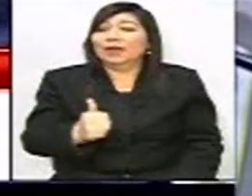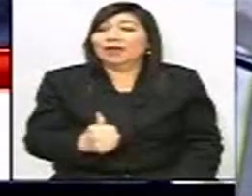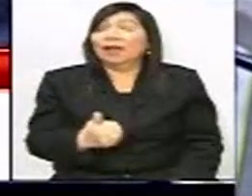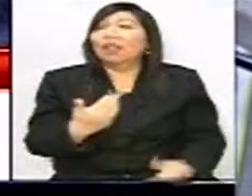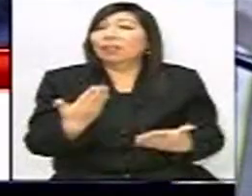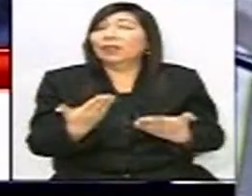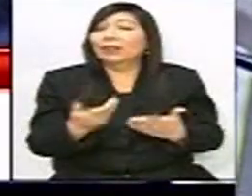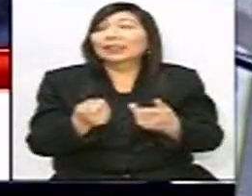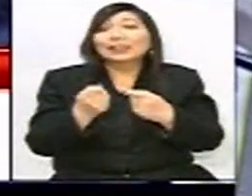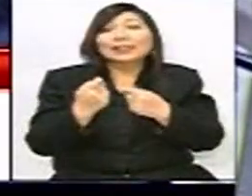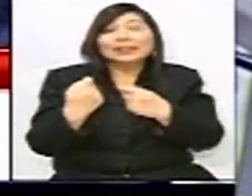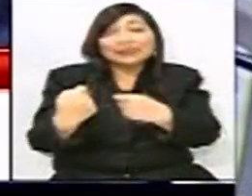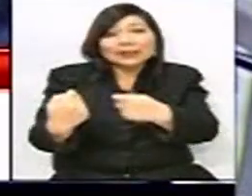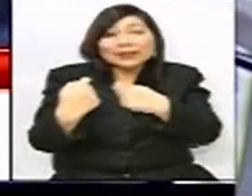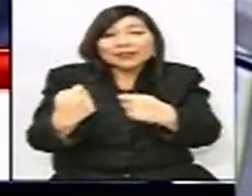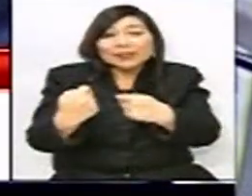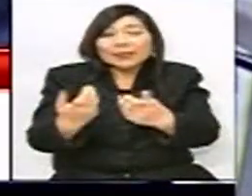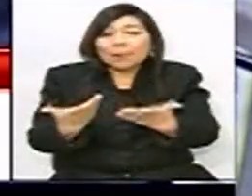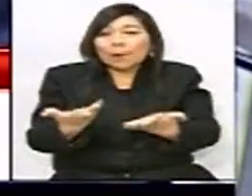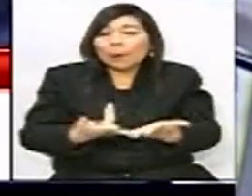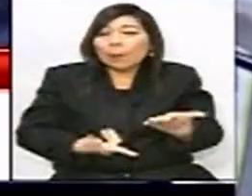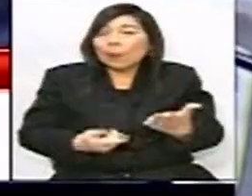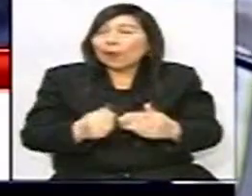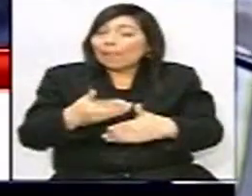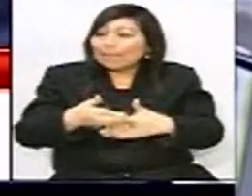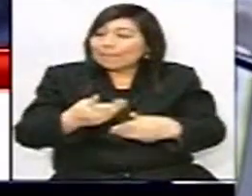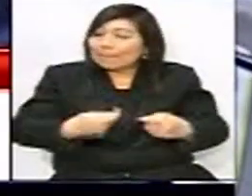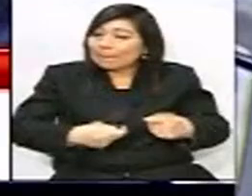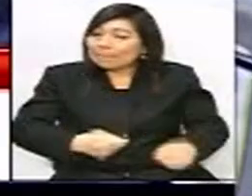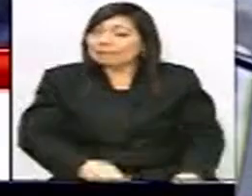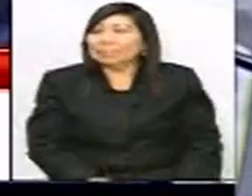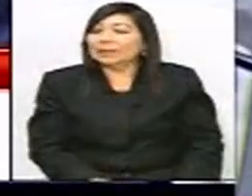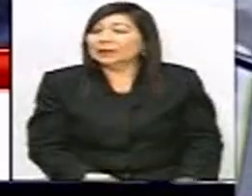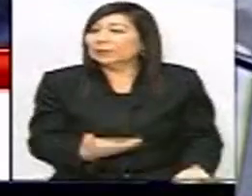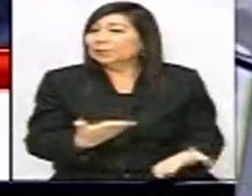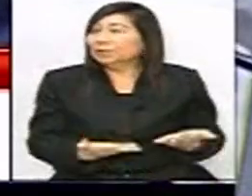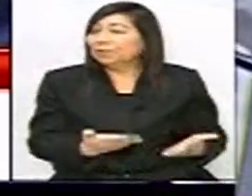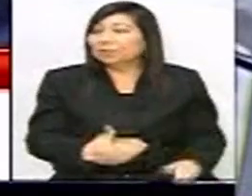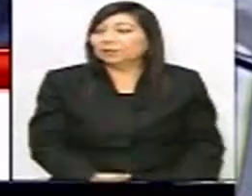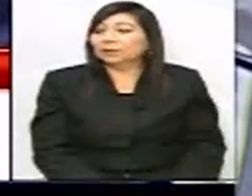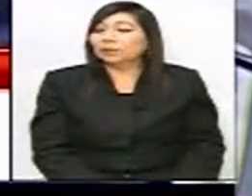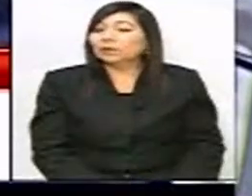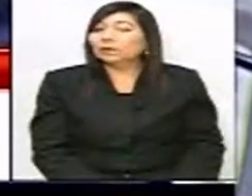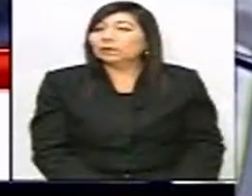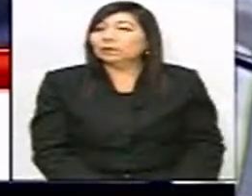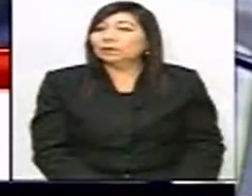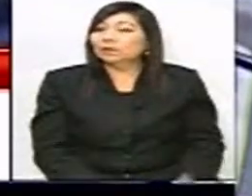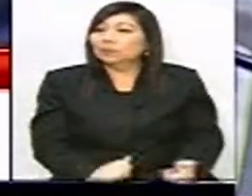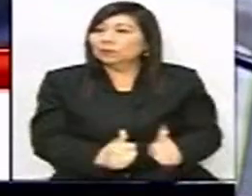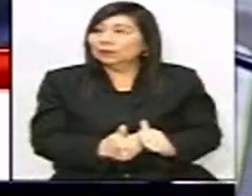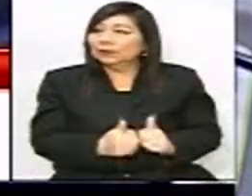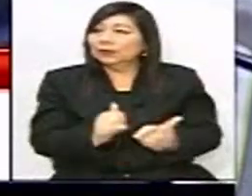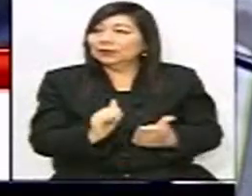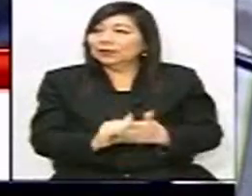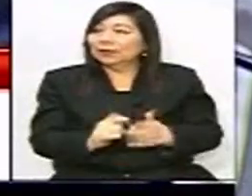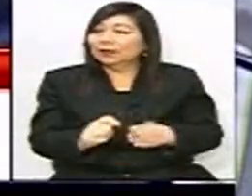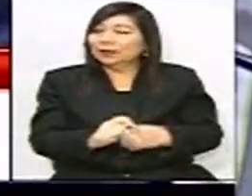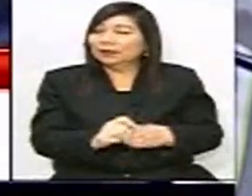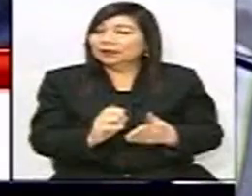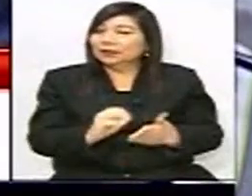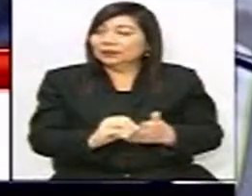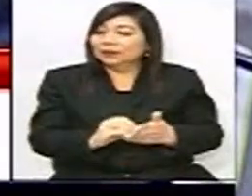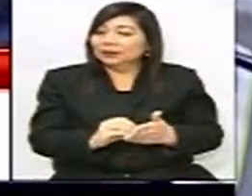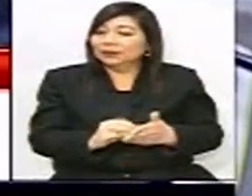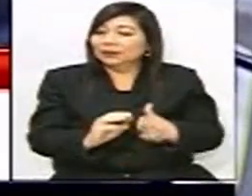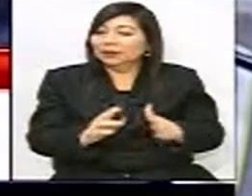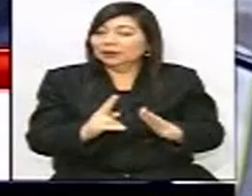justamente exigimos que eso que ya estaba por entrar en funcionar, y que me parece que la, con cargo a corregirme, la tarifa se iba en los